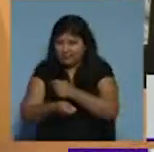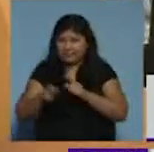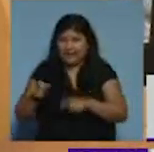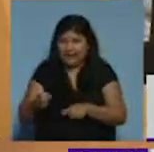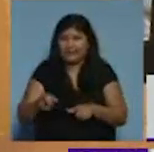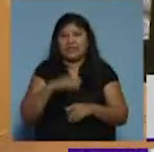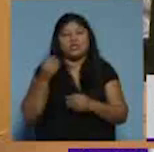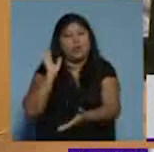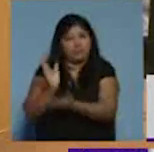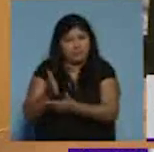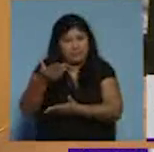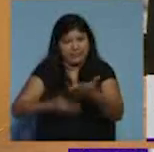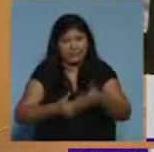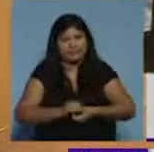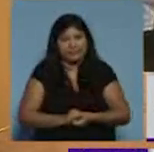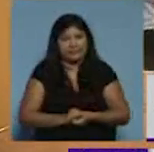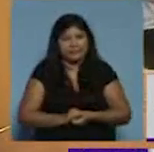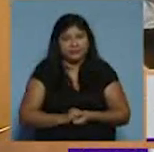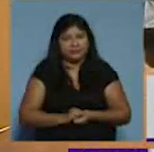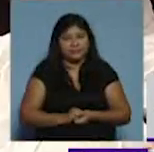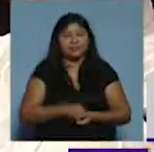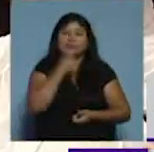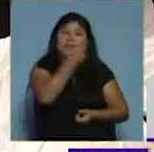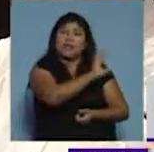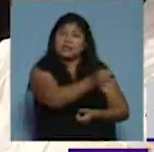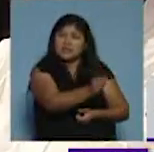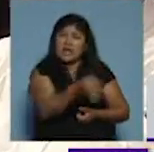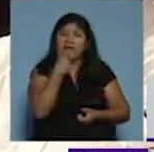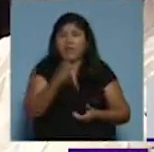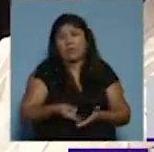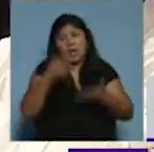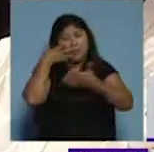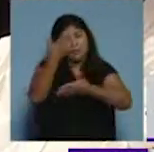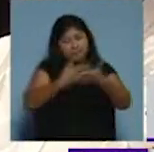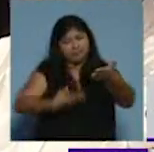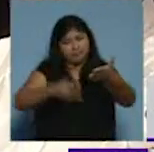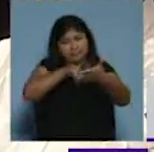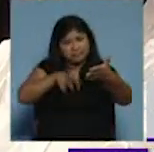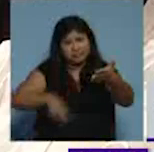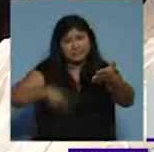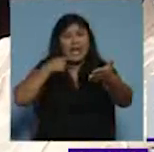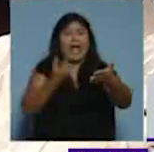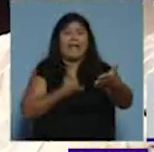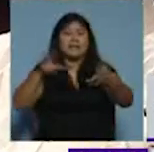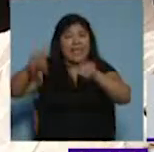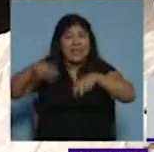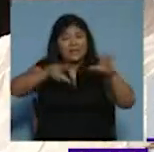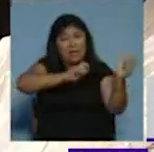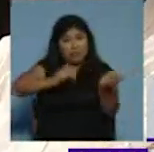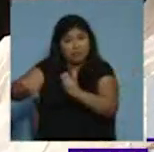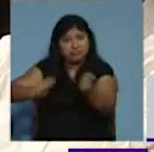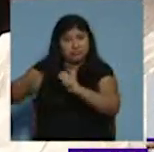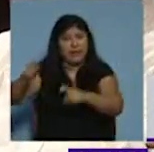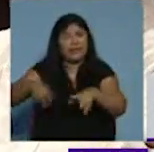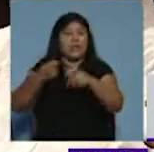pudieron seguir dentro del hilo conductor de la causa a dónde fue a parar el dinero más allá de que decían había un mecanismo de entrega o de